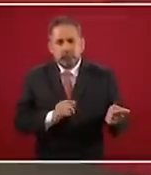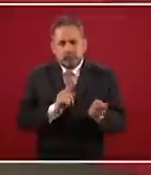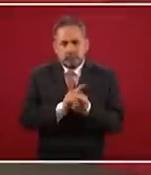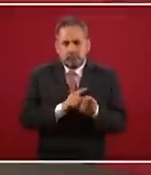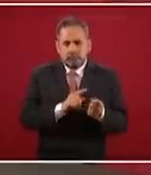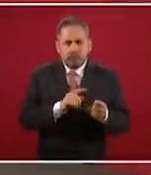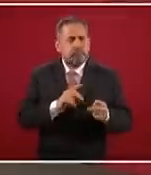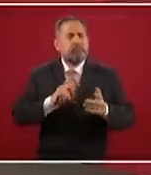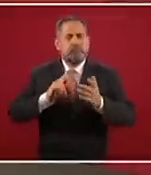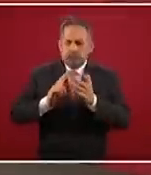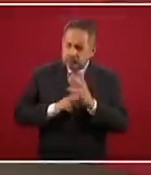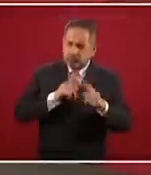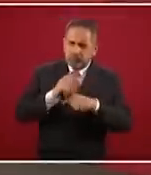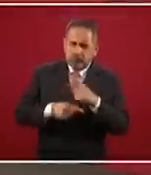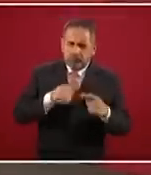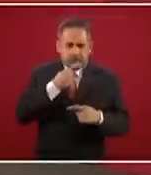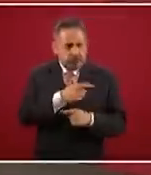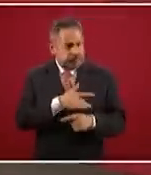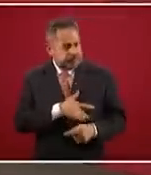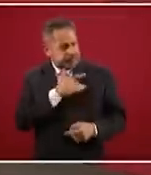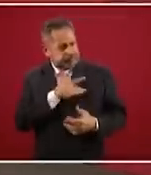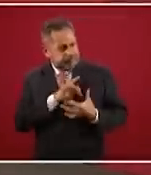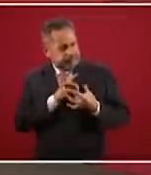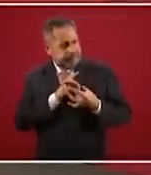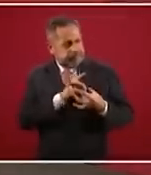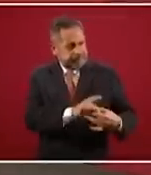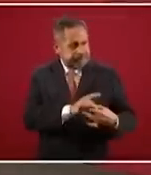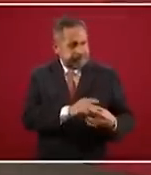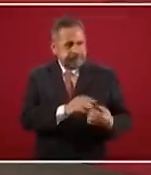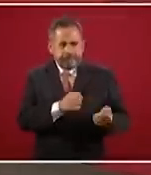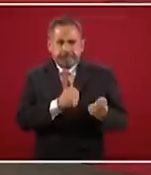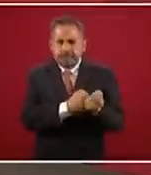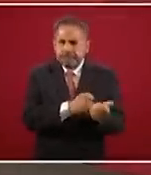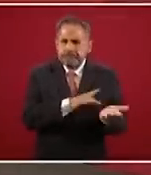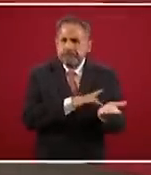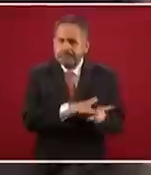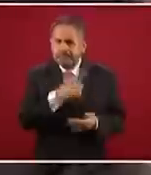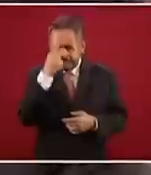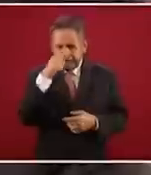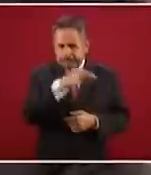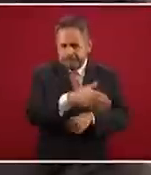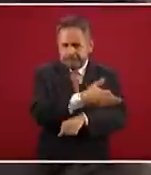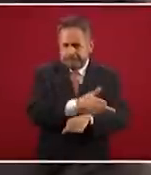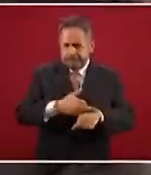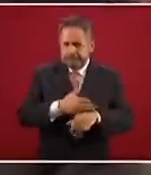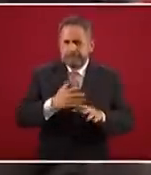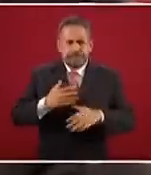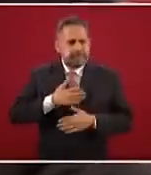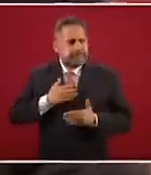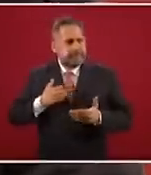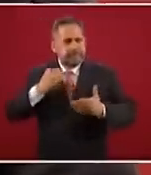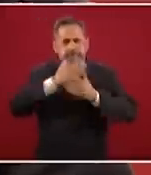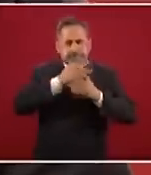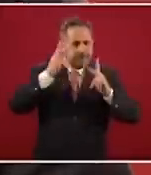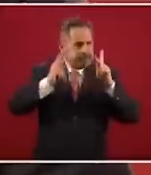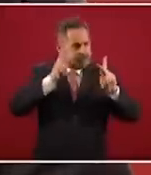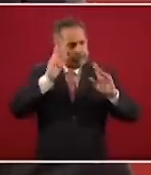una vez más mi solidaridad a los familiares. Es una visita